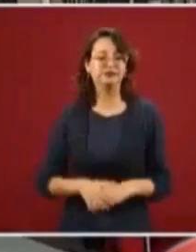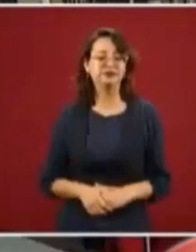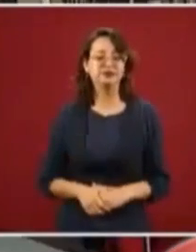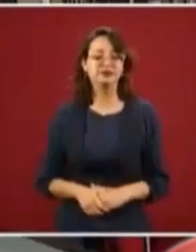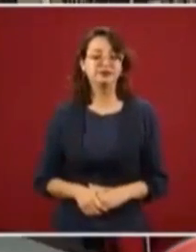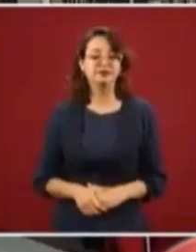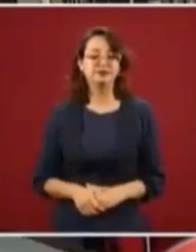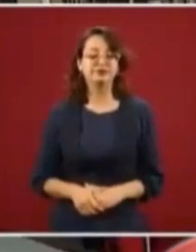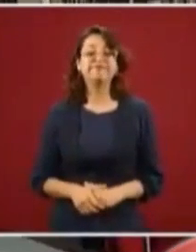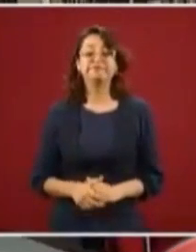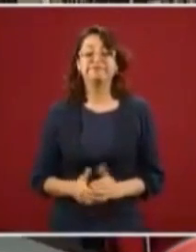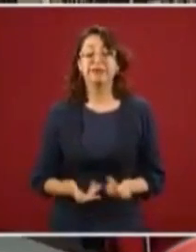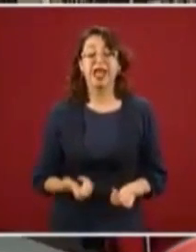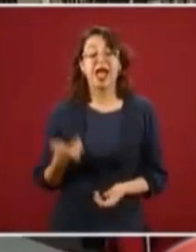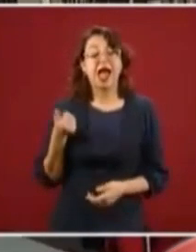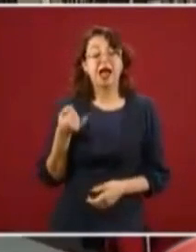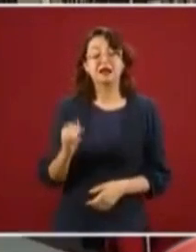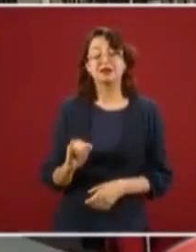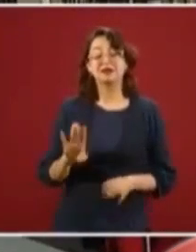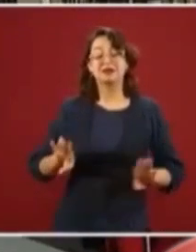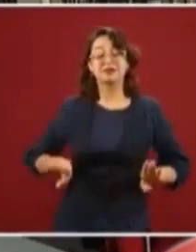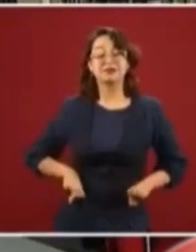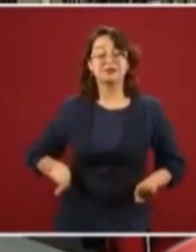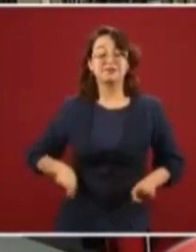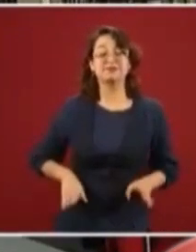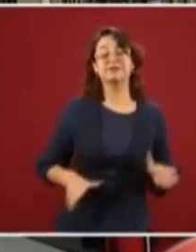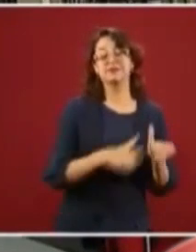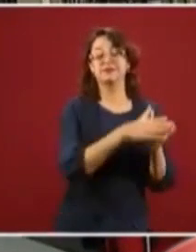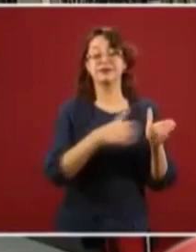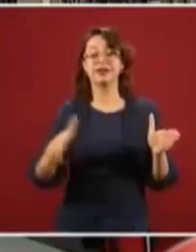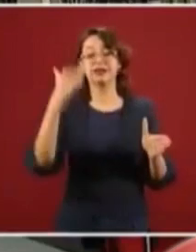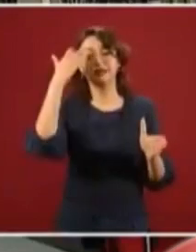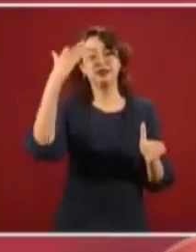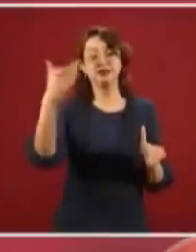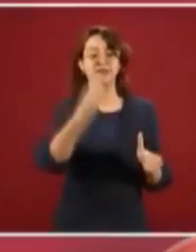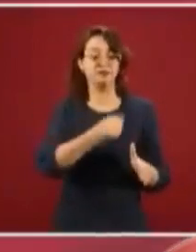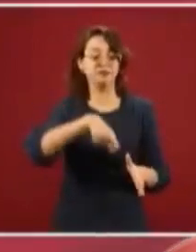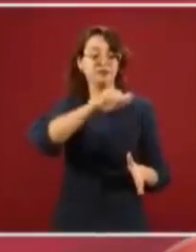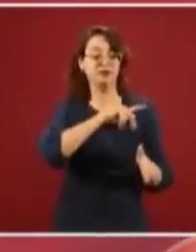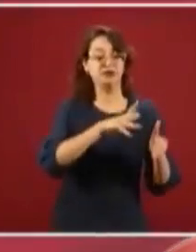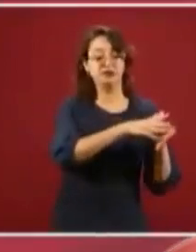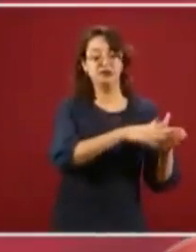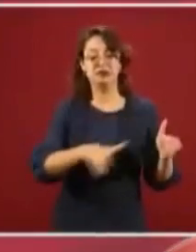Entonces eso era la colonia, 3 siglos fue así.